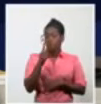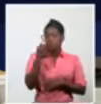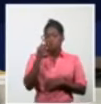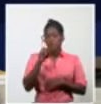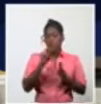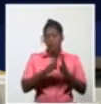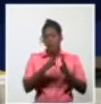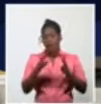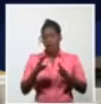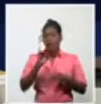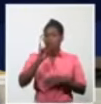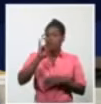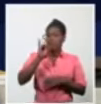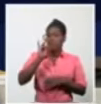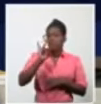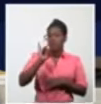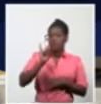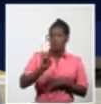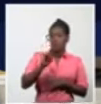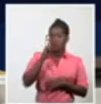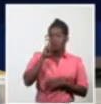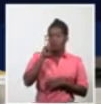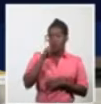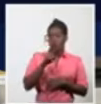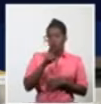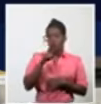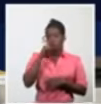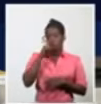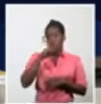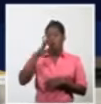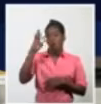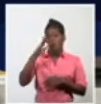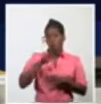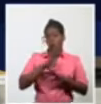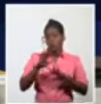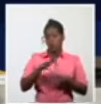son grupos de edades avanzadas prácticamente todos.